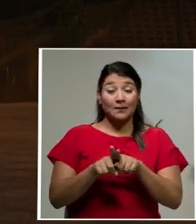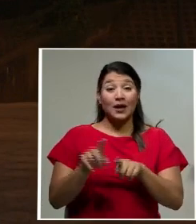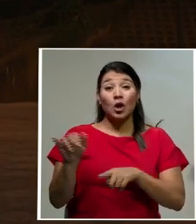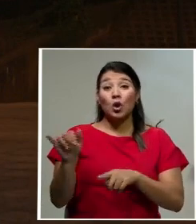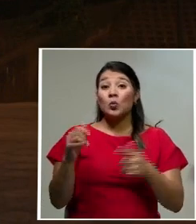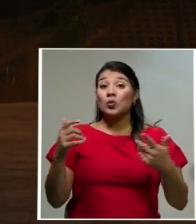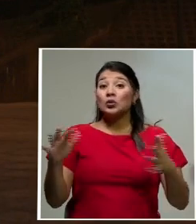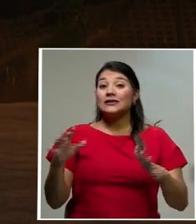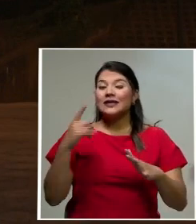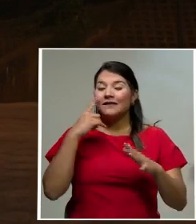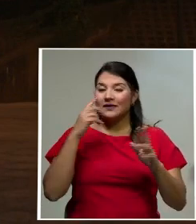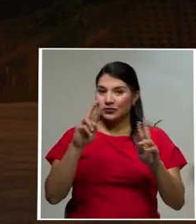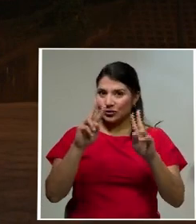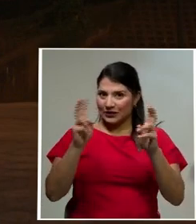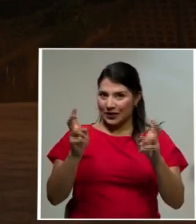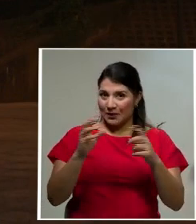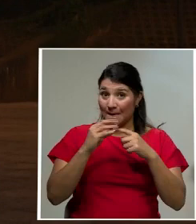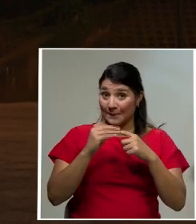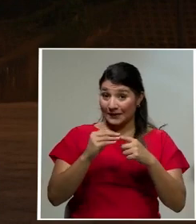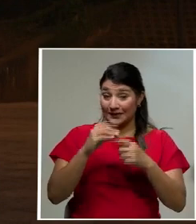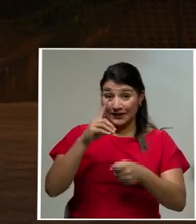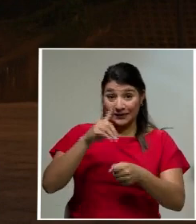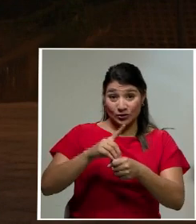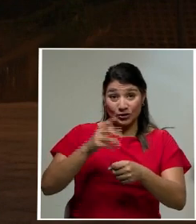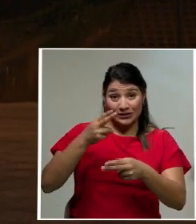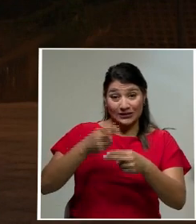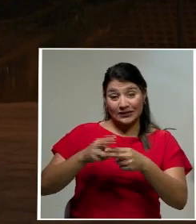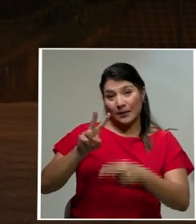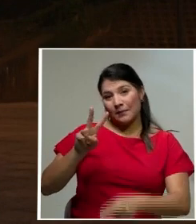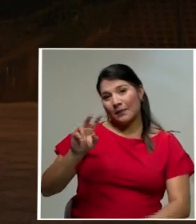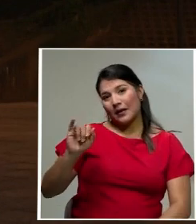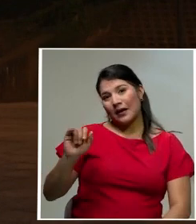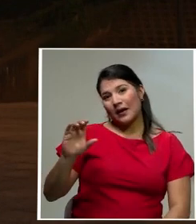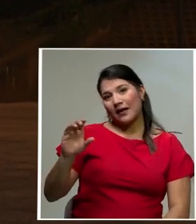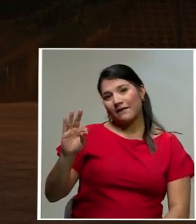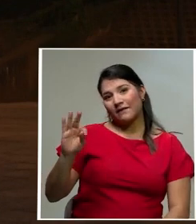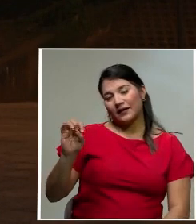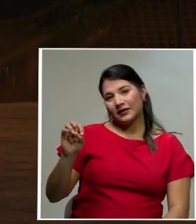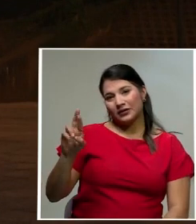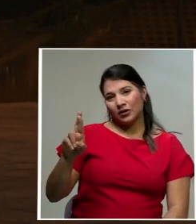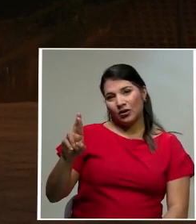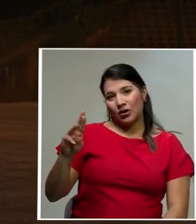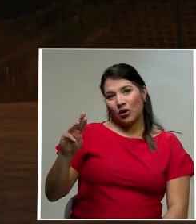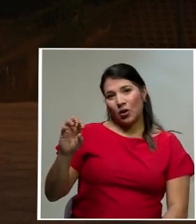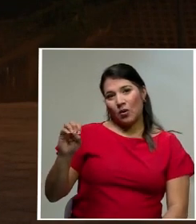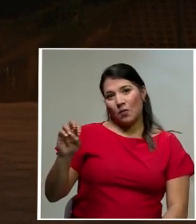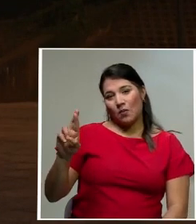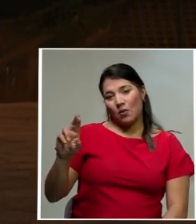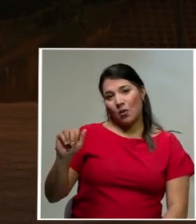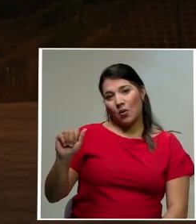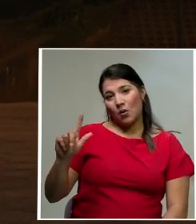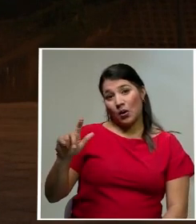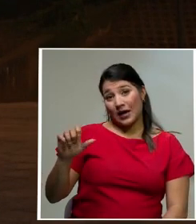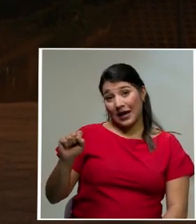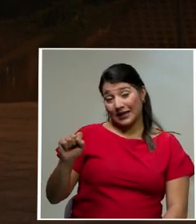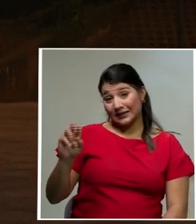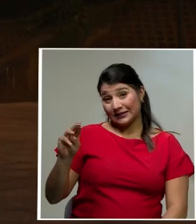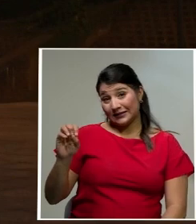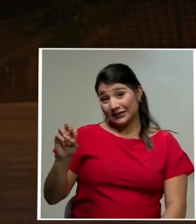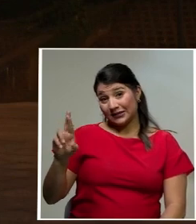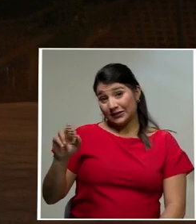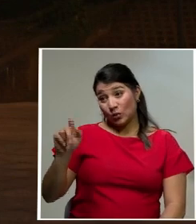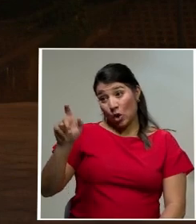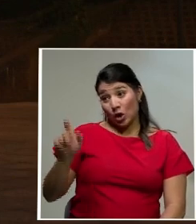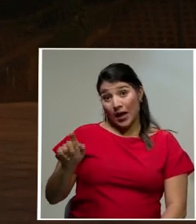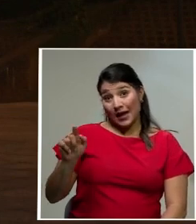titulares, el diputado Víctor Morales Mora del Partido Acción Ciudadana pues dio positivo al